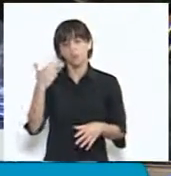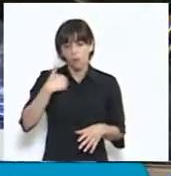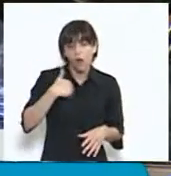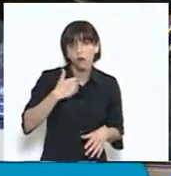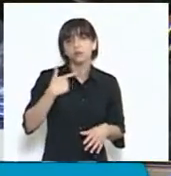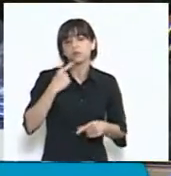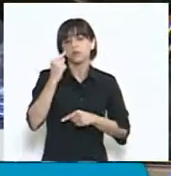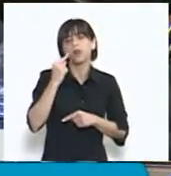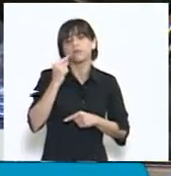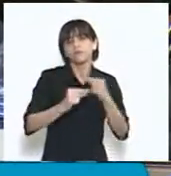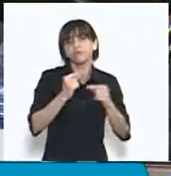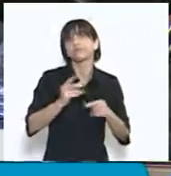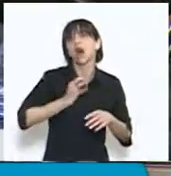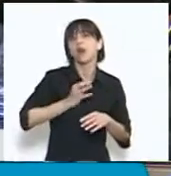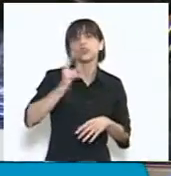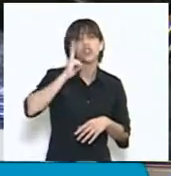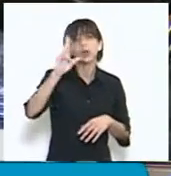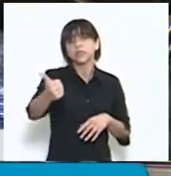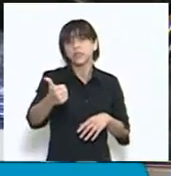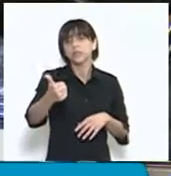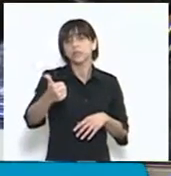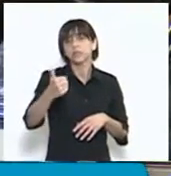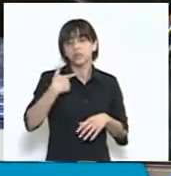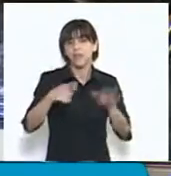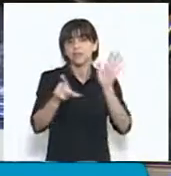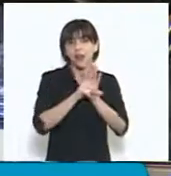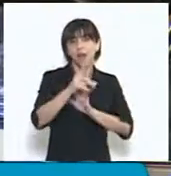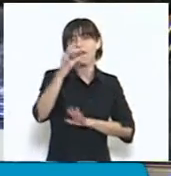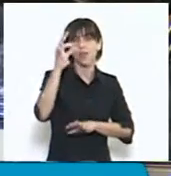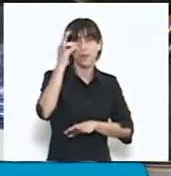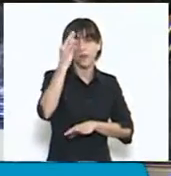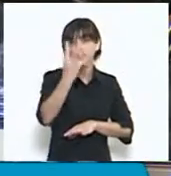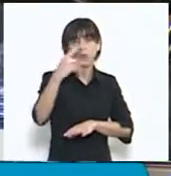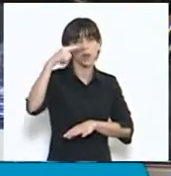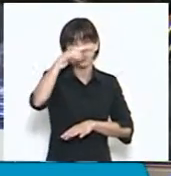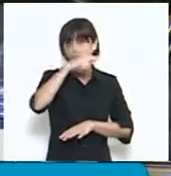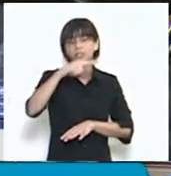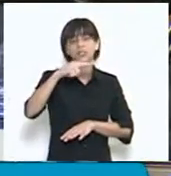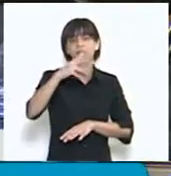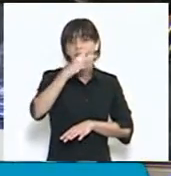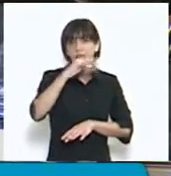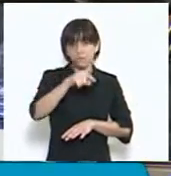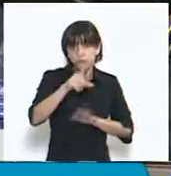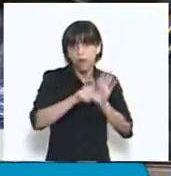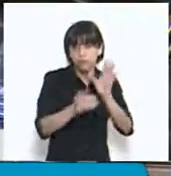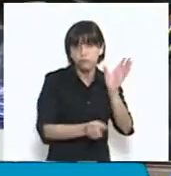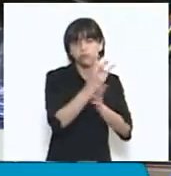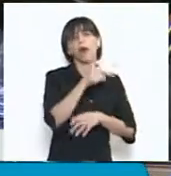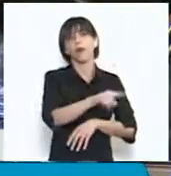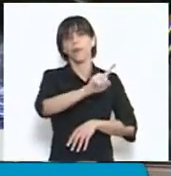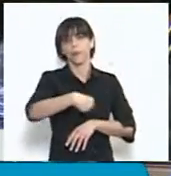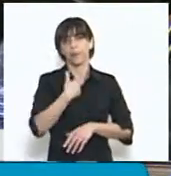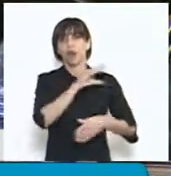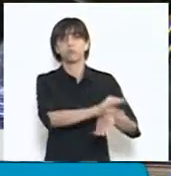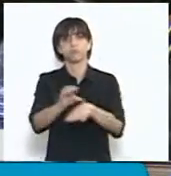Argentina recoge en el 96 con la ley 24714 el régimen de